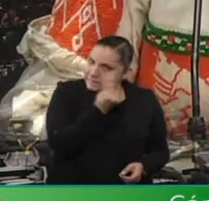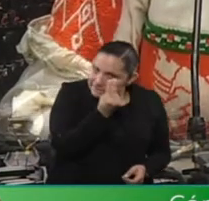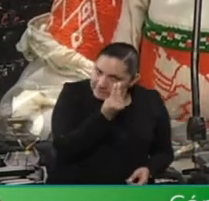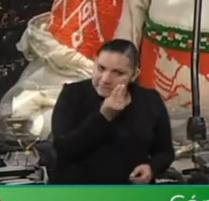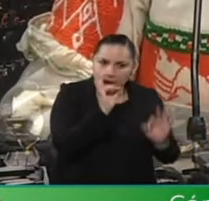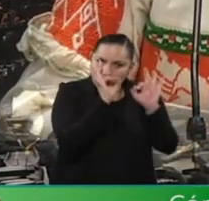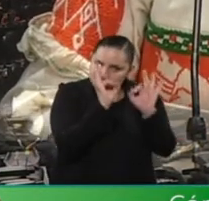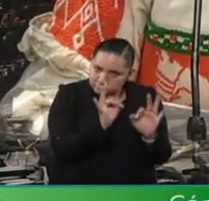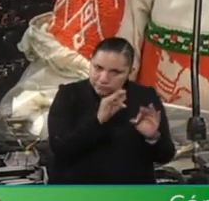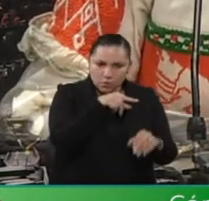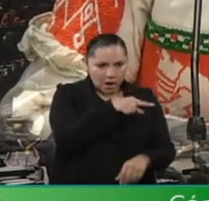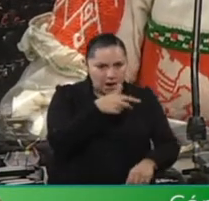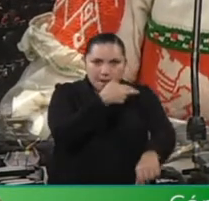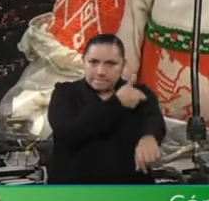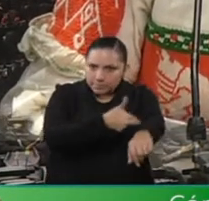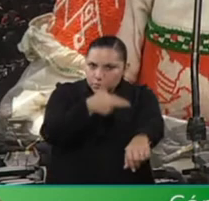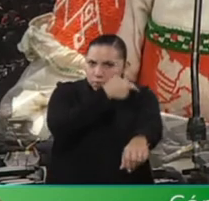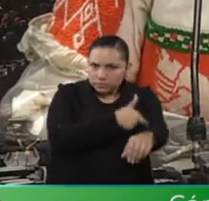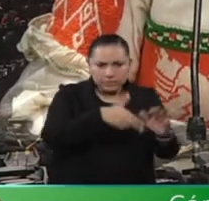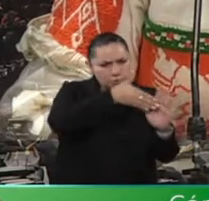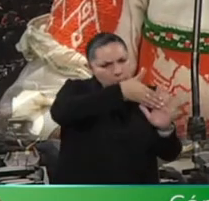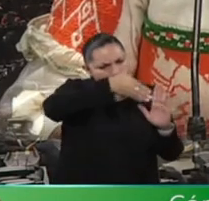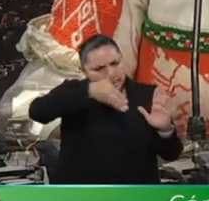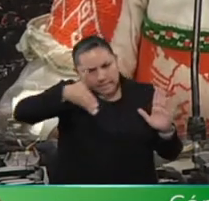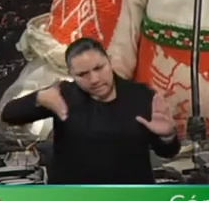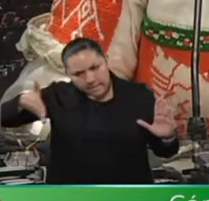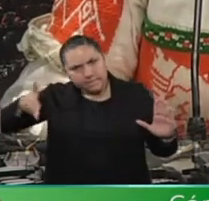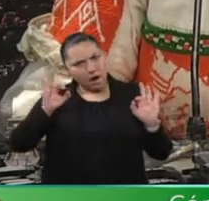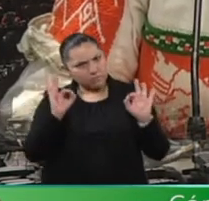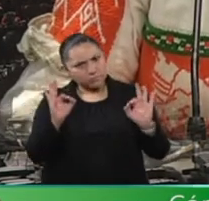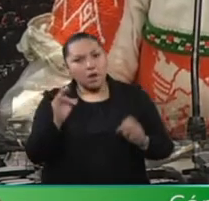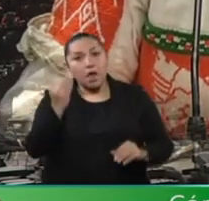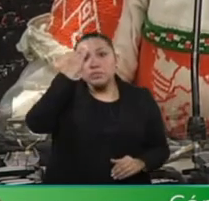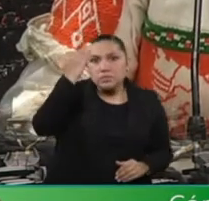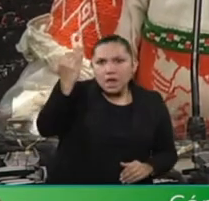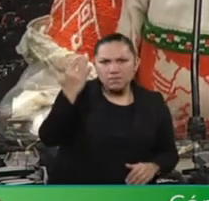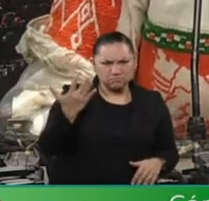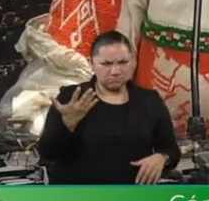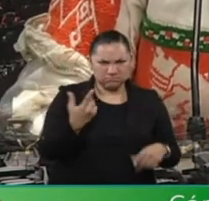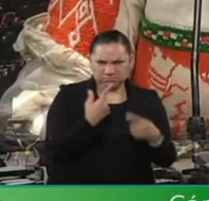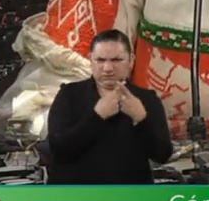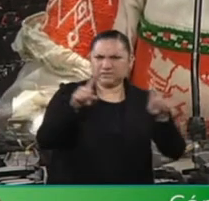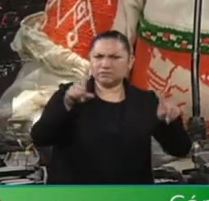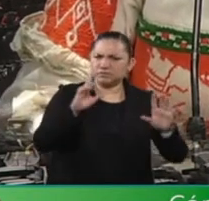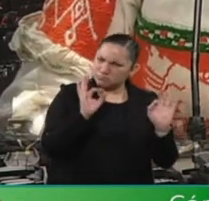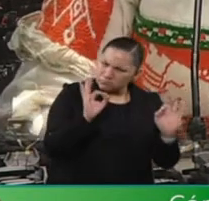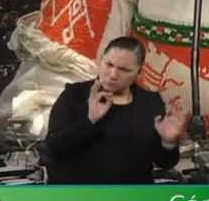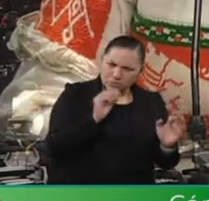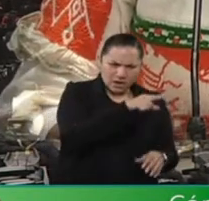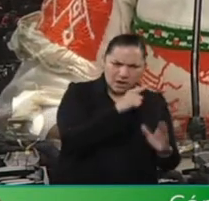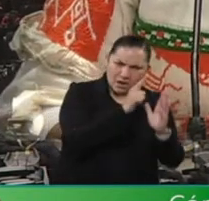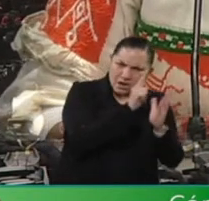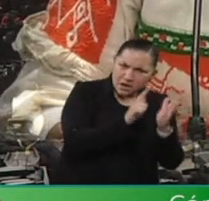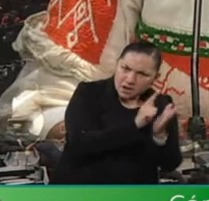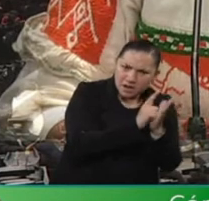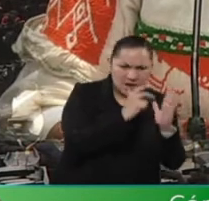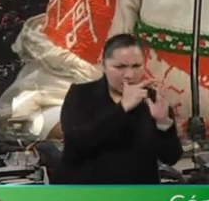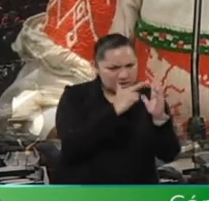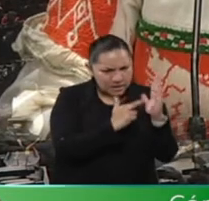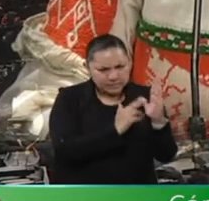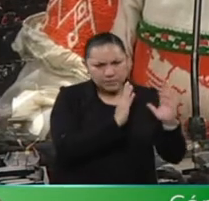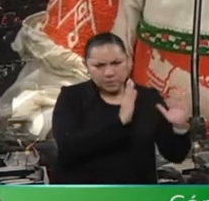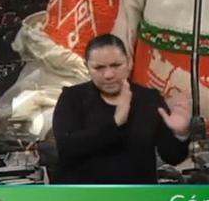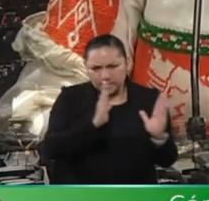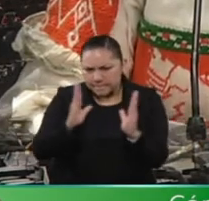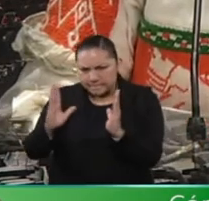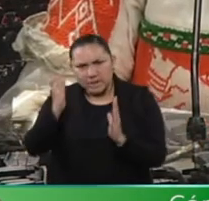legislativos, cuando se alteran los plazos y las formas. Se traiciona la confianza de la ciudadanía cuando se pretende aprobar